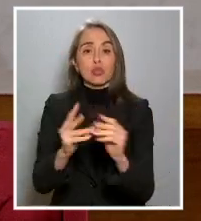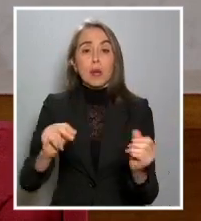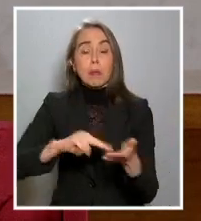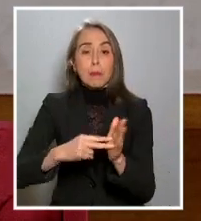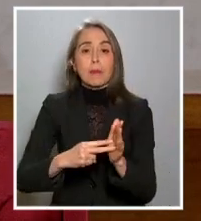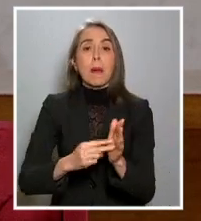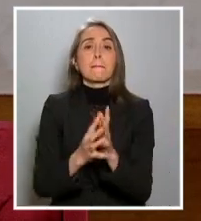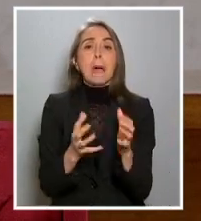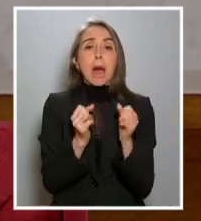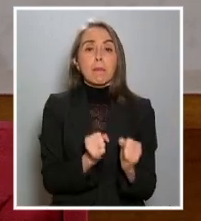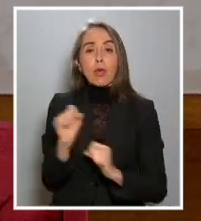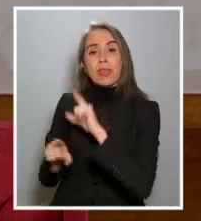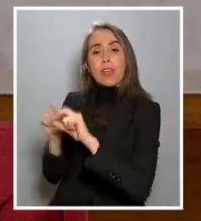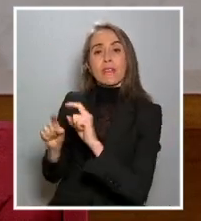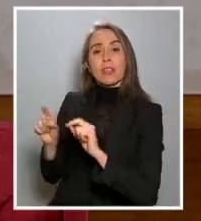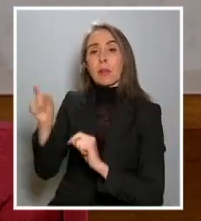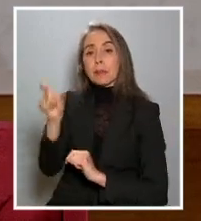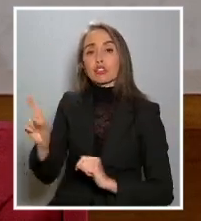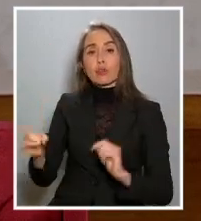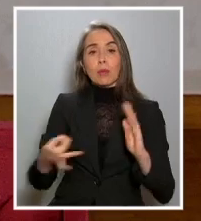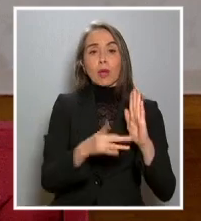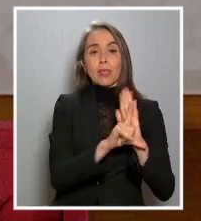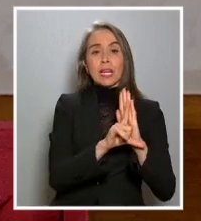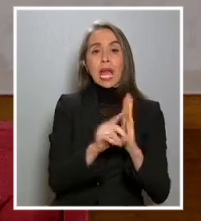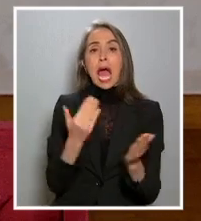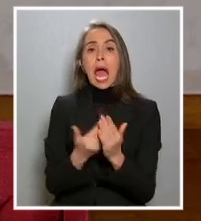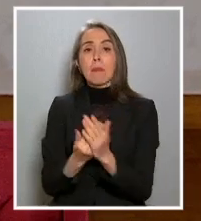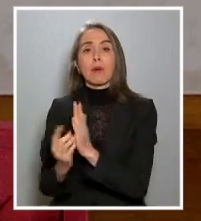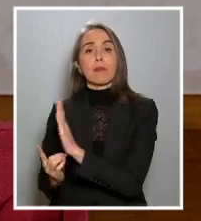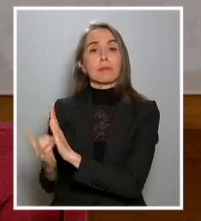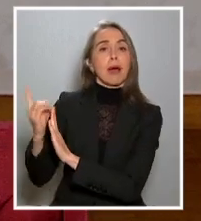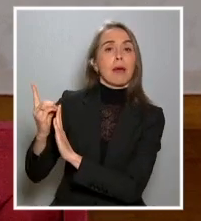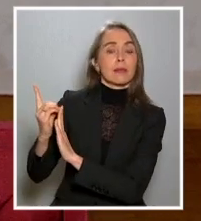más recursos para defenderse del delito y de quienes lo utilizan para prosperar.